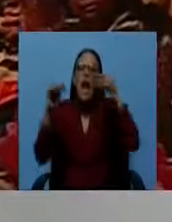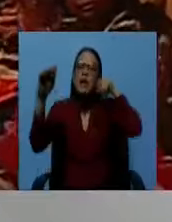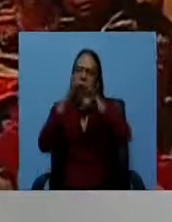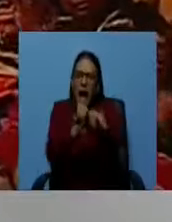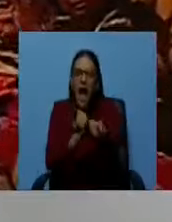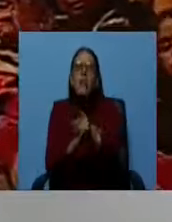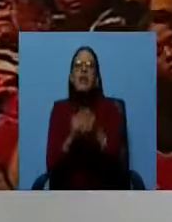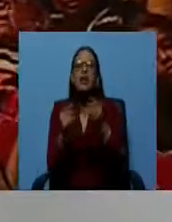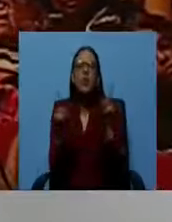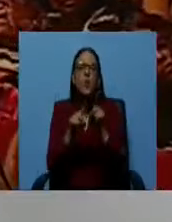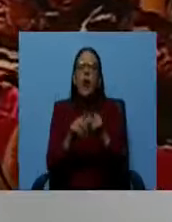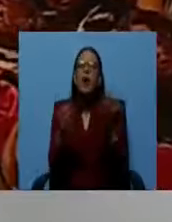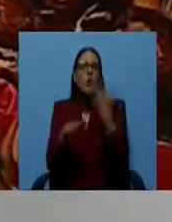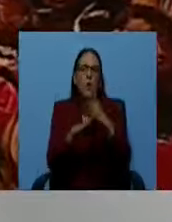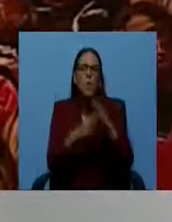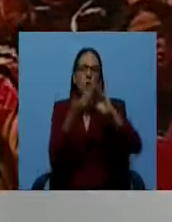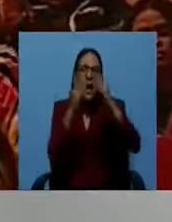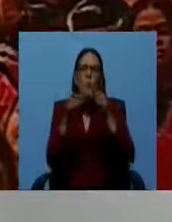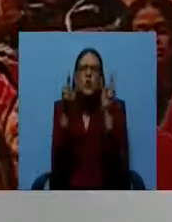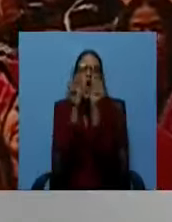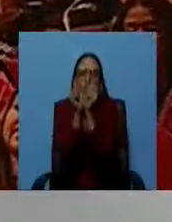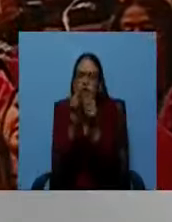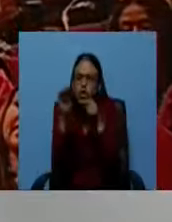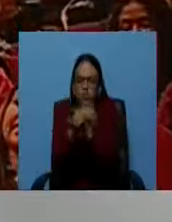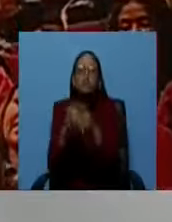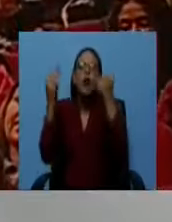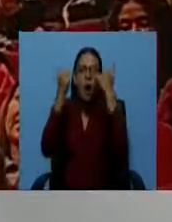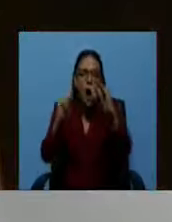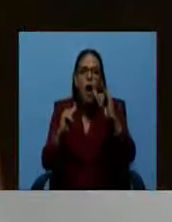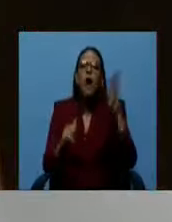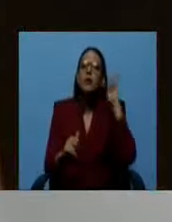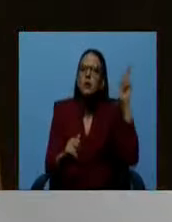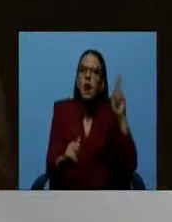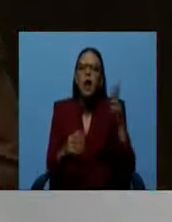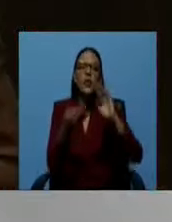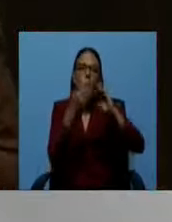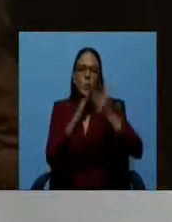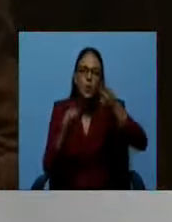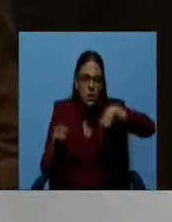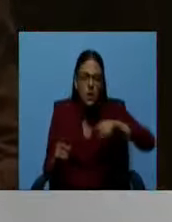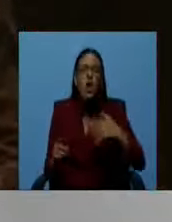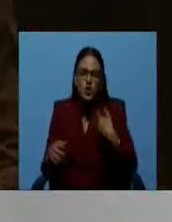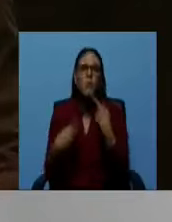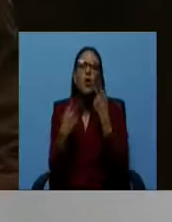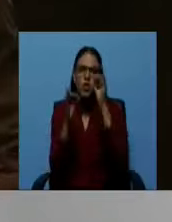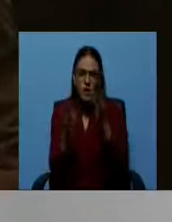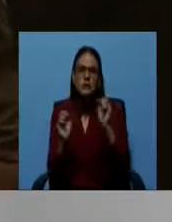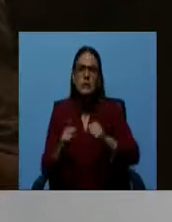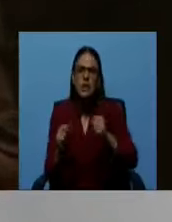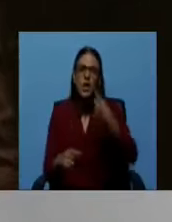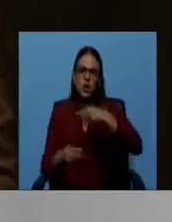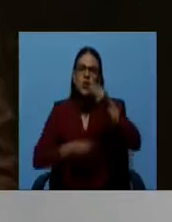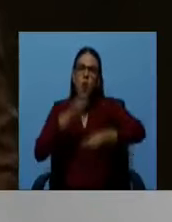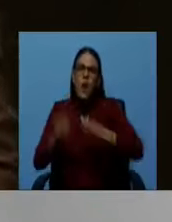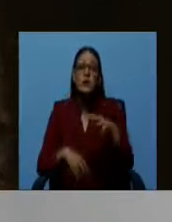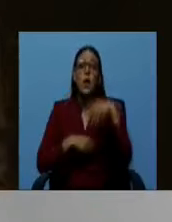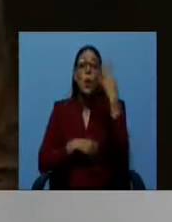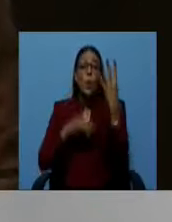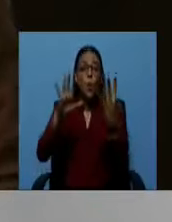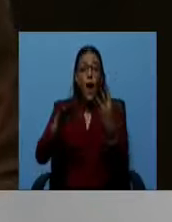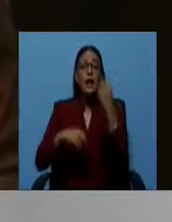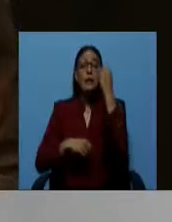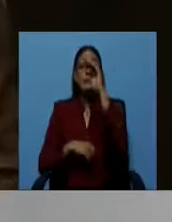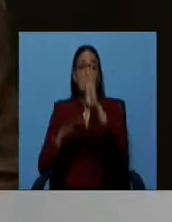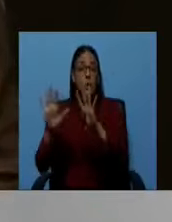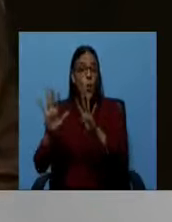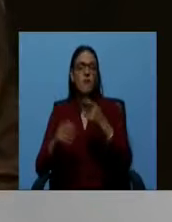comunitaria. Y de esta visión podemos decir varias cosas. También hemos realizado 49 encuentros